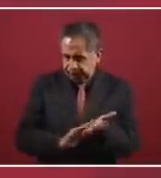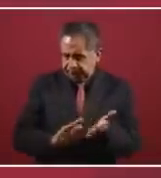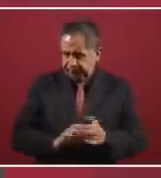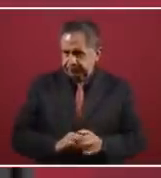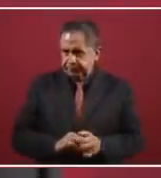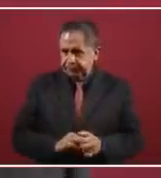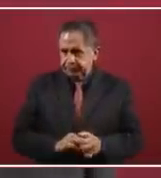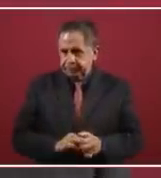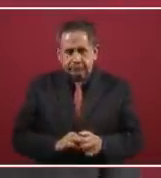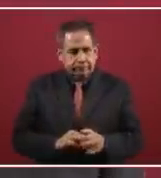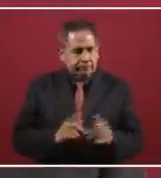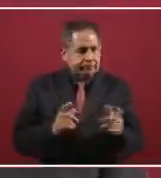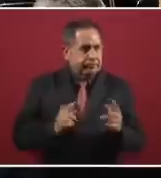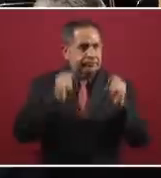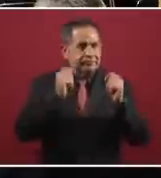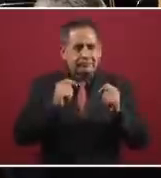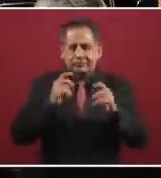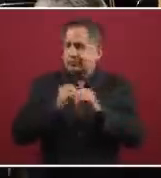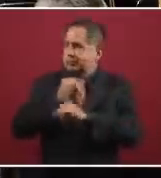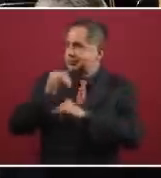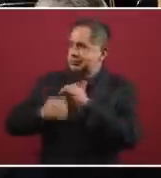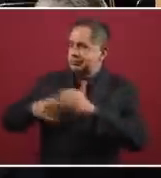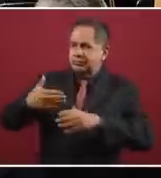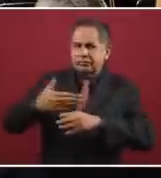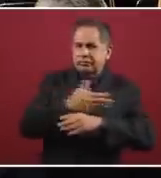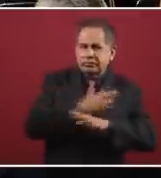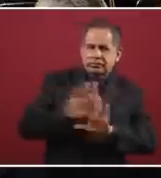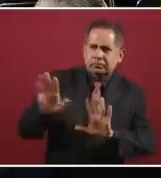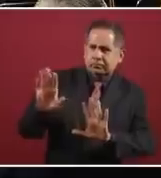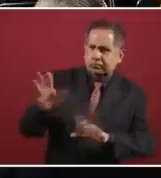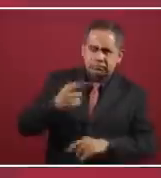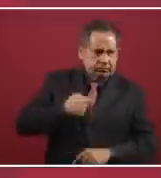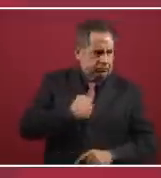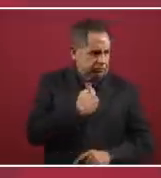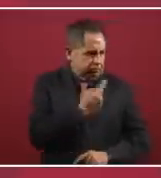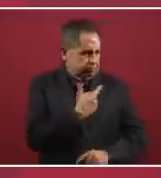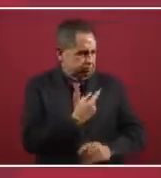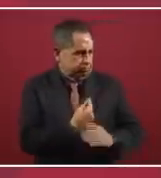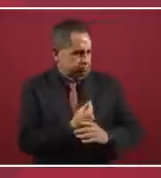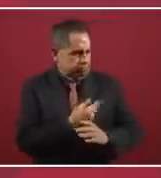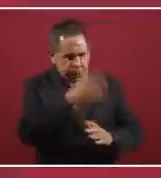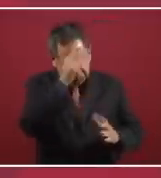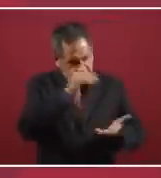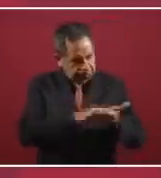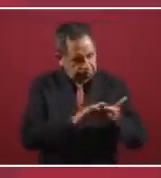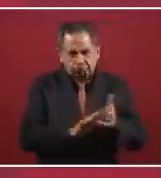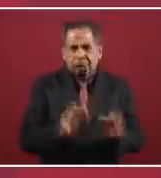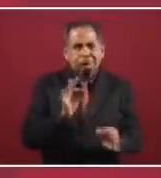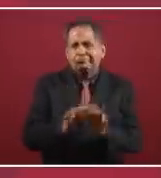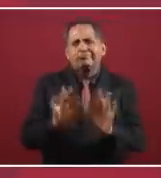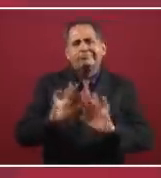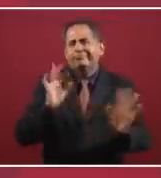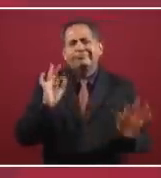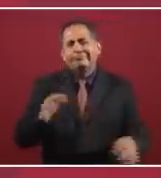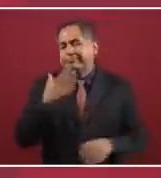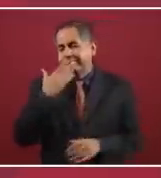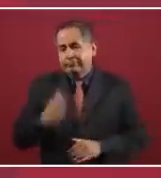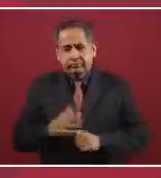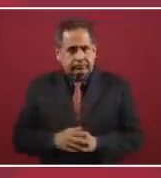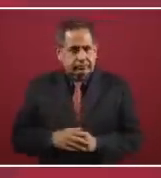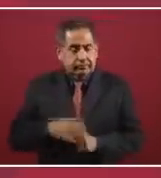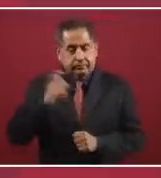sin arbitraje internacional, eso es muy bueno. Y en el caso de